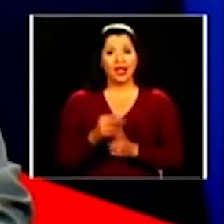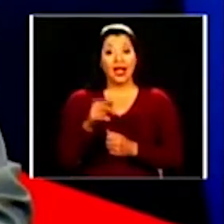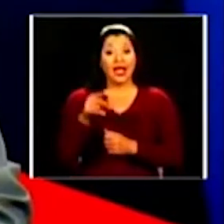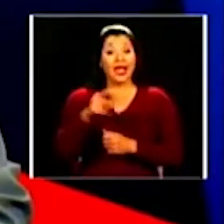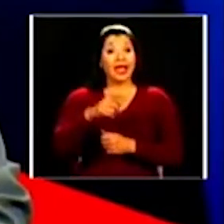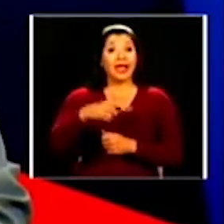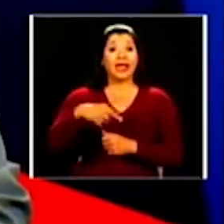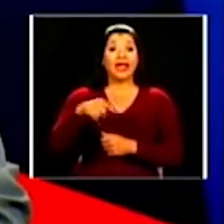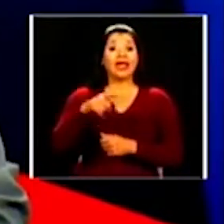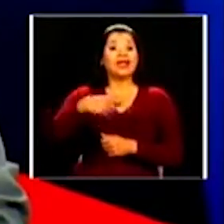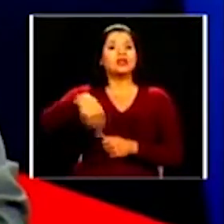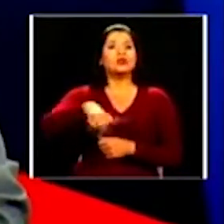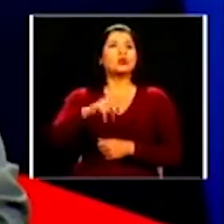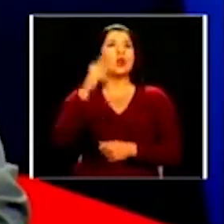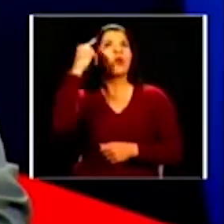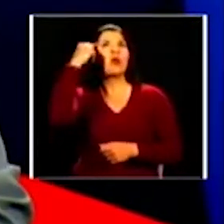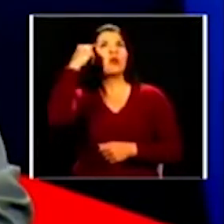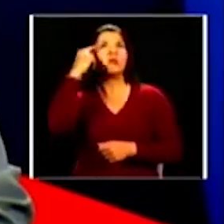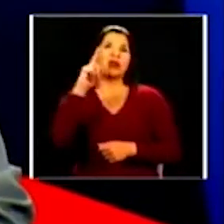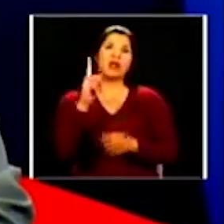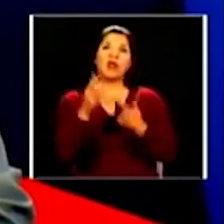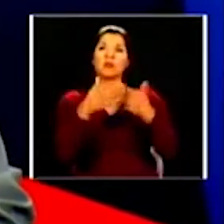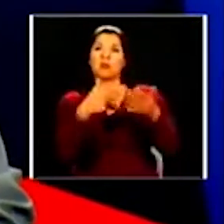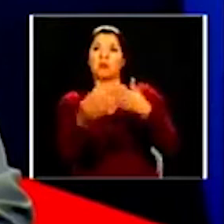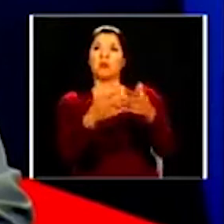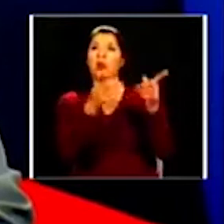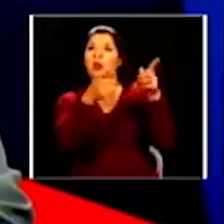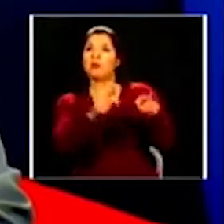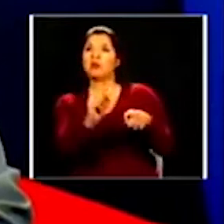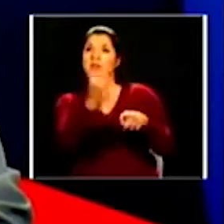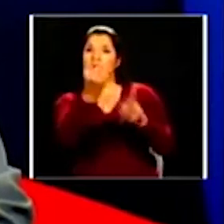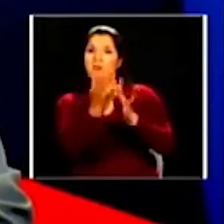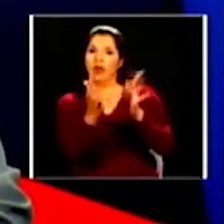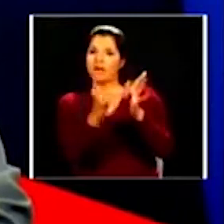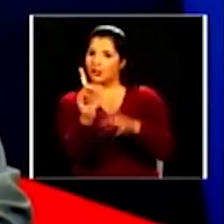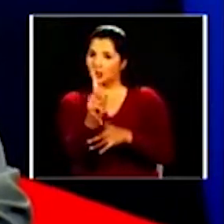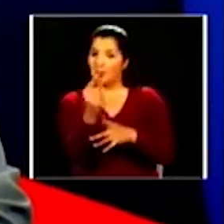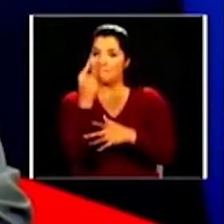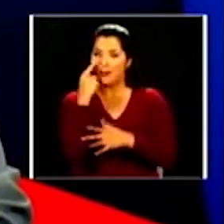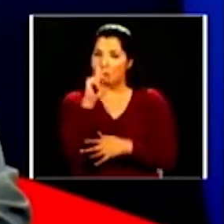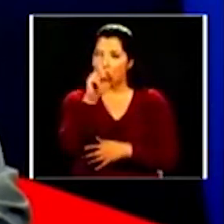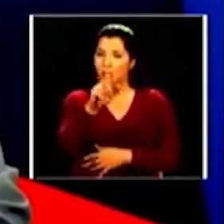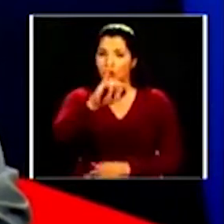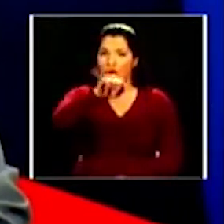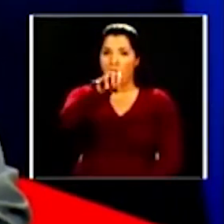lo que pase este próximo 1 de abril. Vamos a escuchar la pregunta de don José.